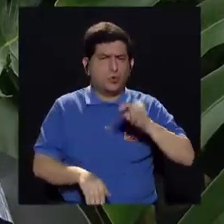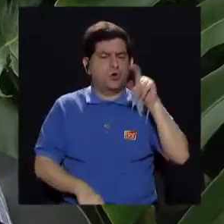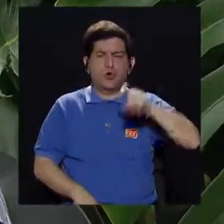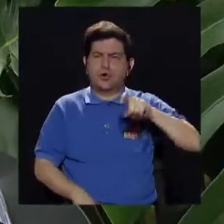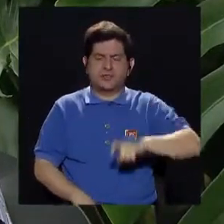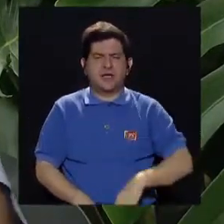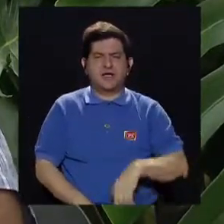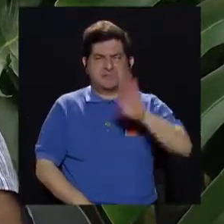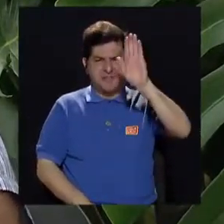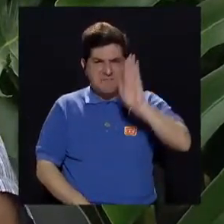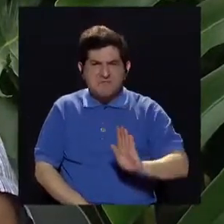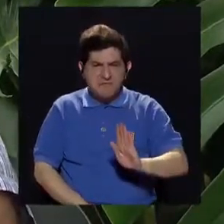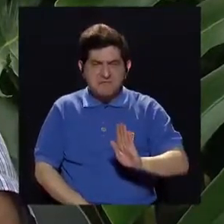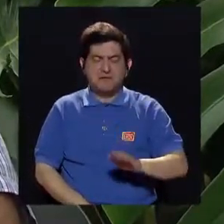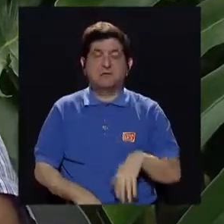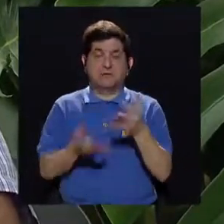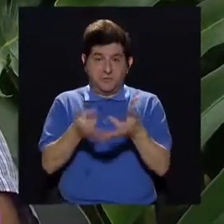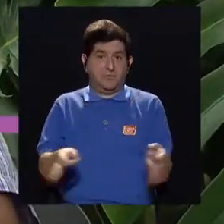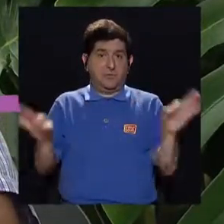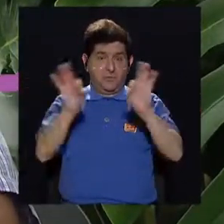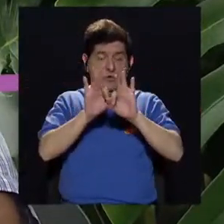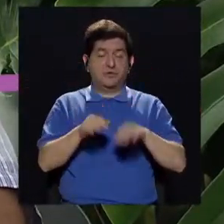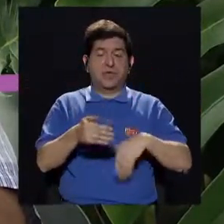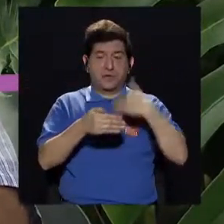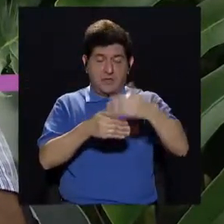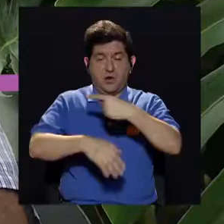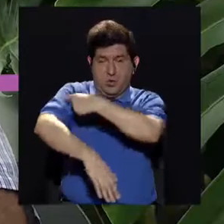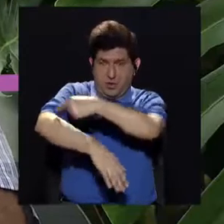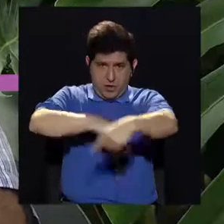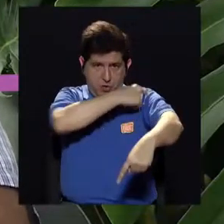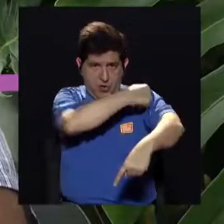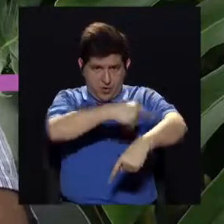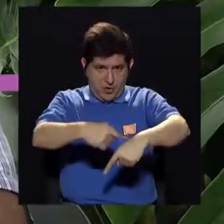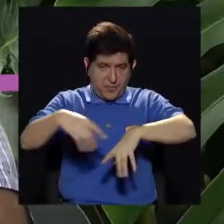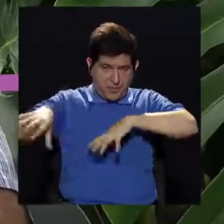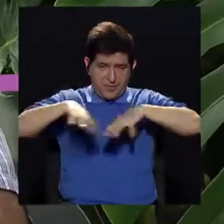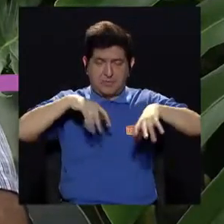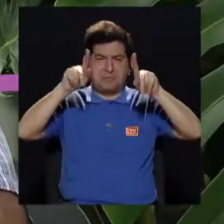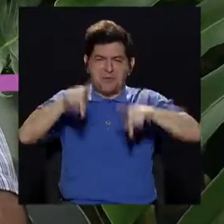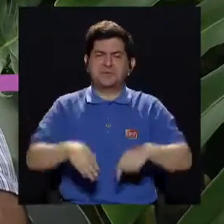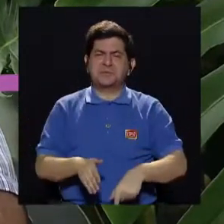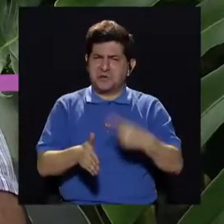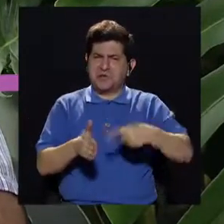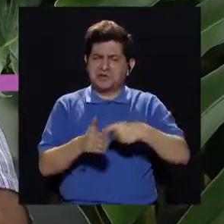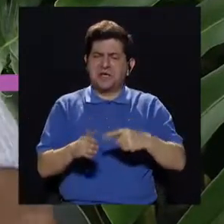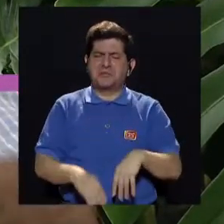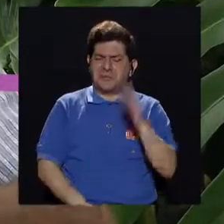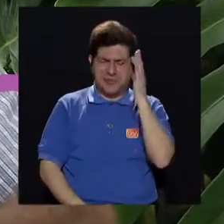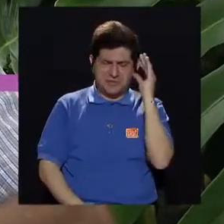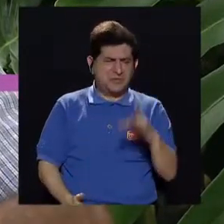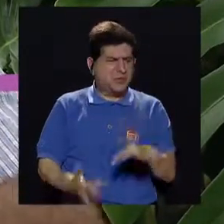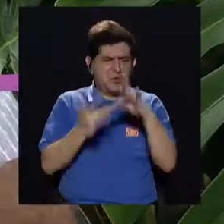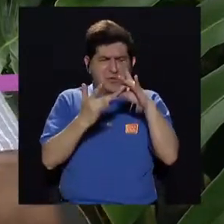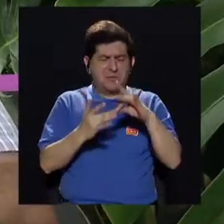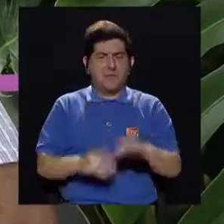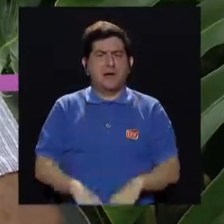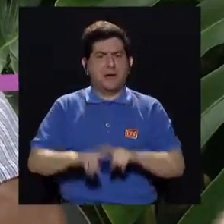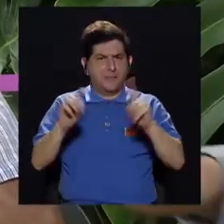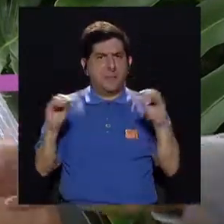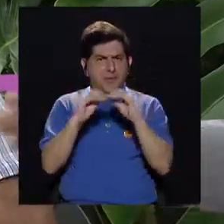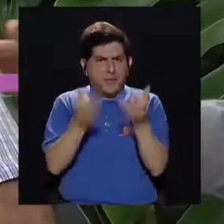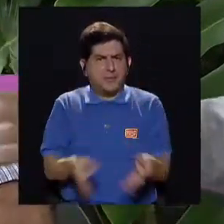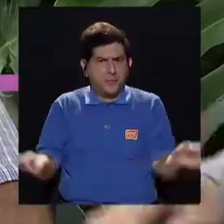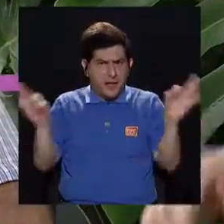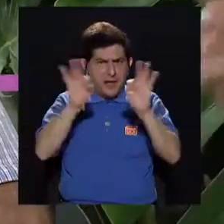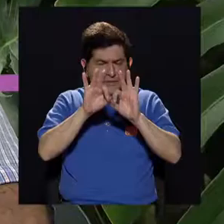sea realmente el golpe. Eso es muy importante. Luego, los braceos, que la gente a veces se preocupa mucho más por el braceo, ¿sí? Que por los pies, realmente más importante.